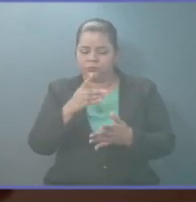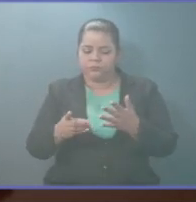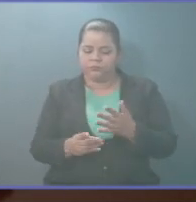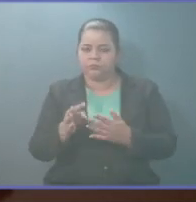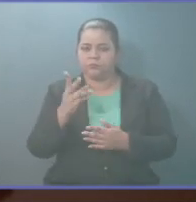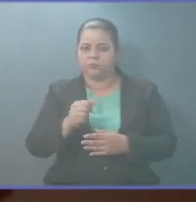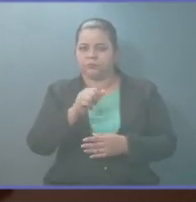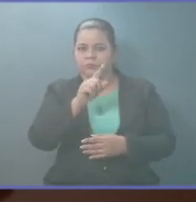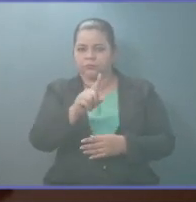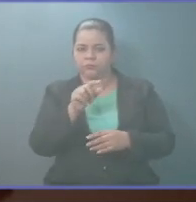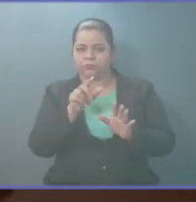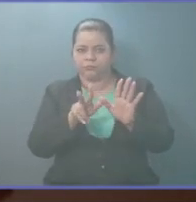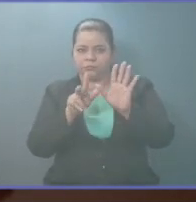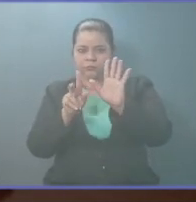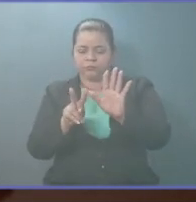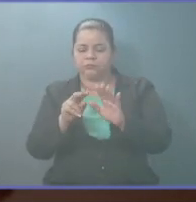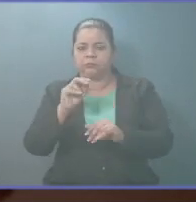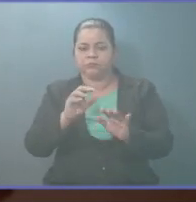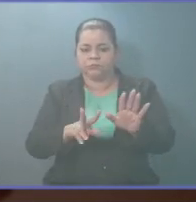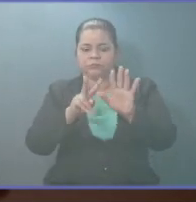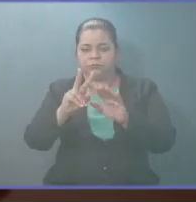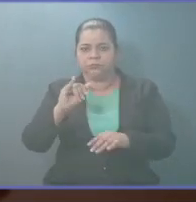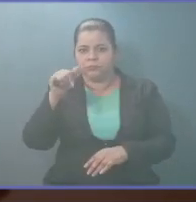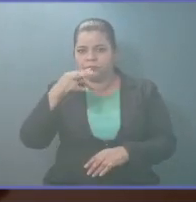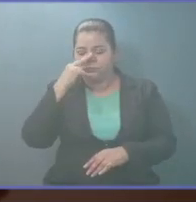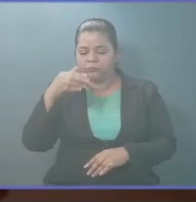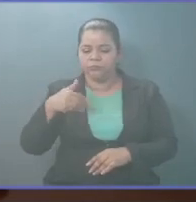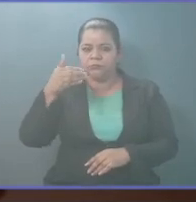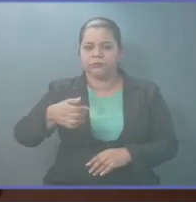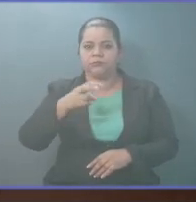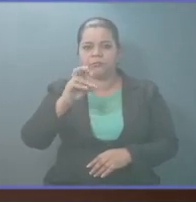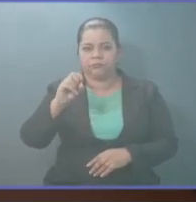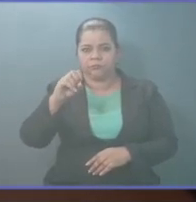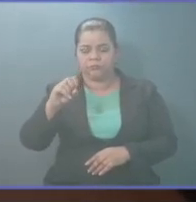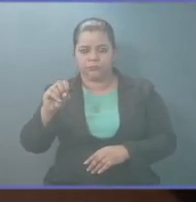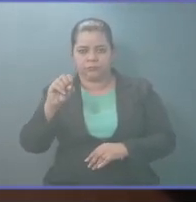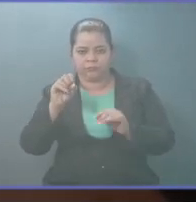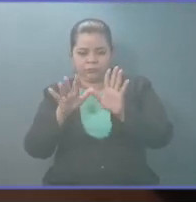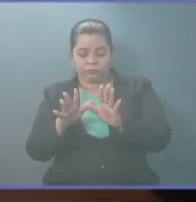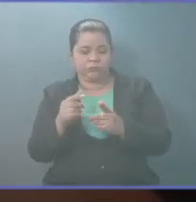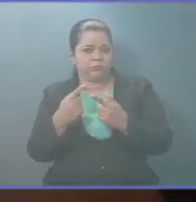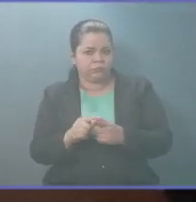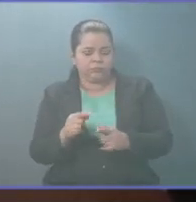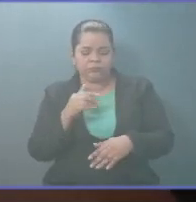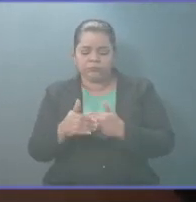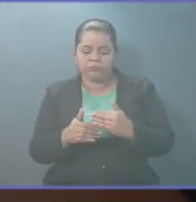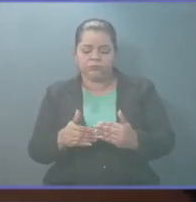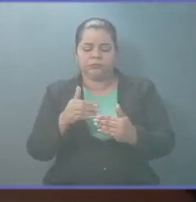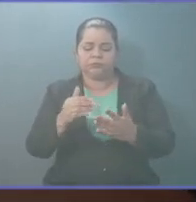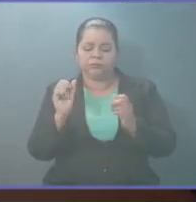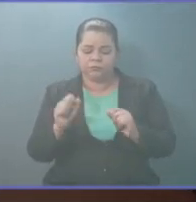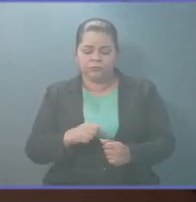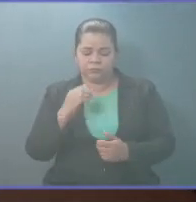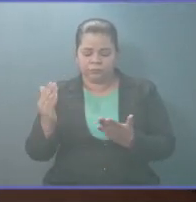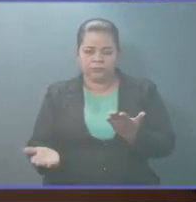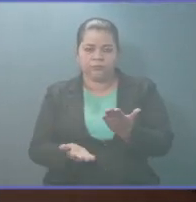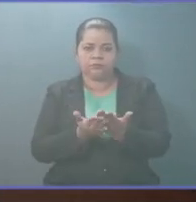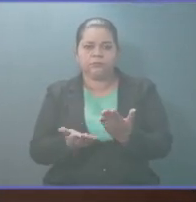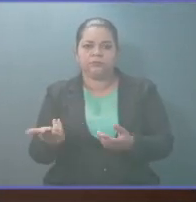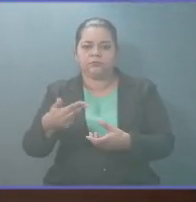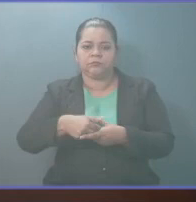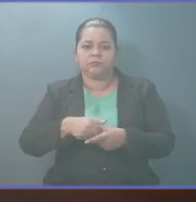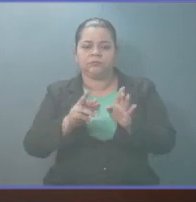complicando el procedimiento o el hecho de que se le pueda dar